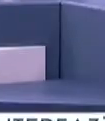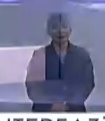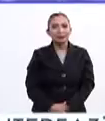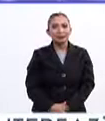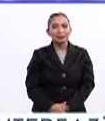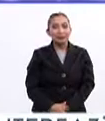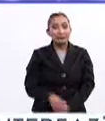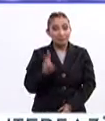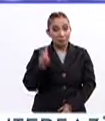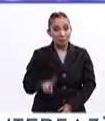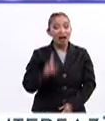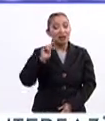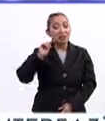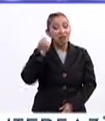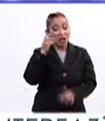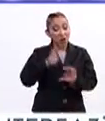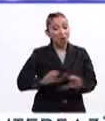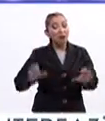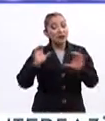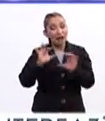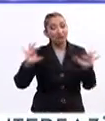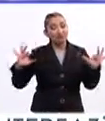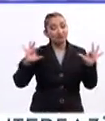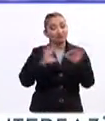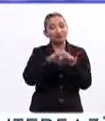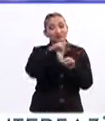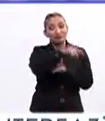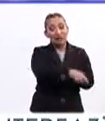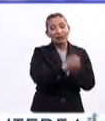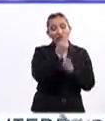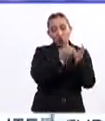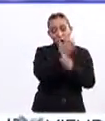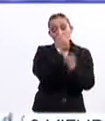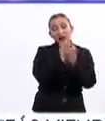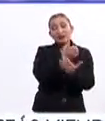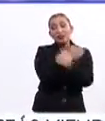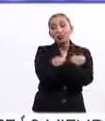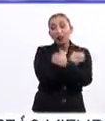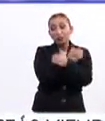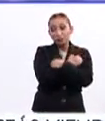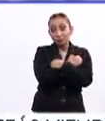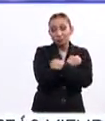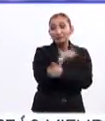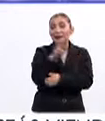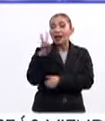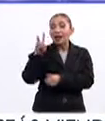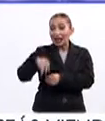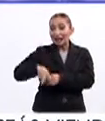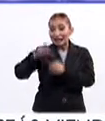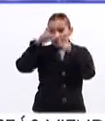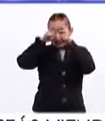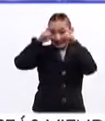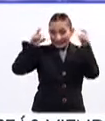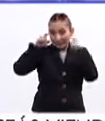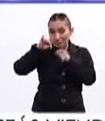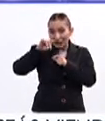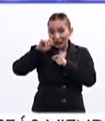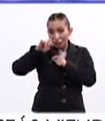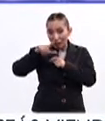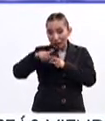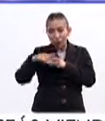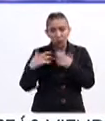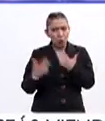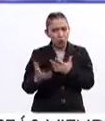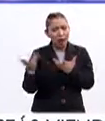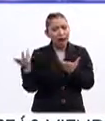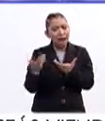Pues sin duda alguna la tecnología tiene que estar de la mano con las innovaciones en la educación. La realidad virtual pues se ha probado que